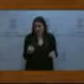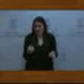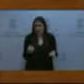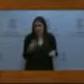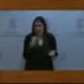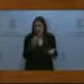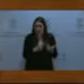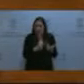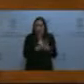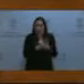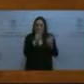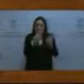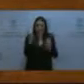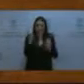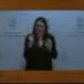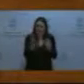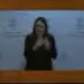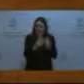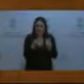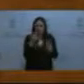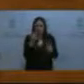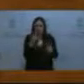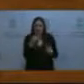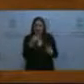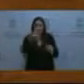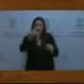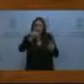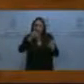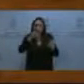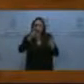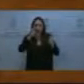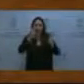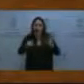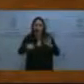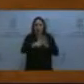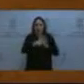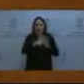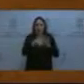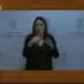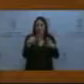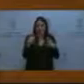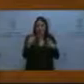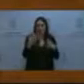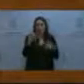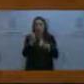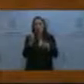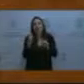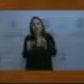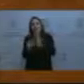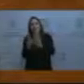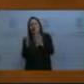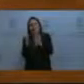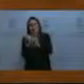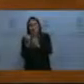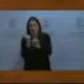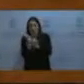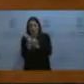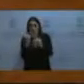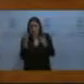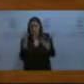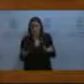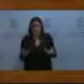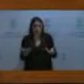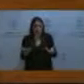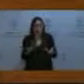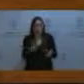incidiendo en el tema del salario social cuando lo que estamos hablando es del fraude fiscal y laboral también. Sin embargo, señorías, y vuelvo a la